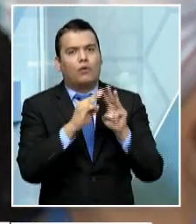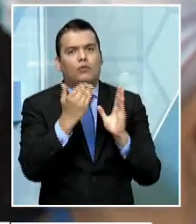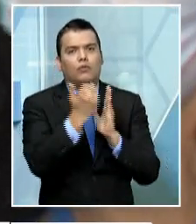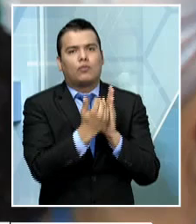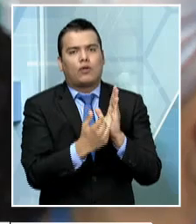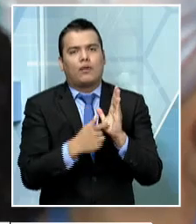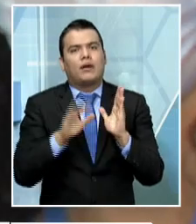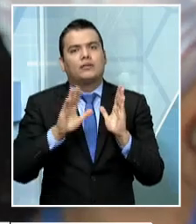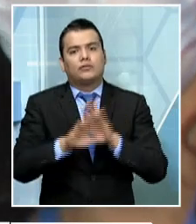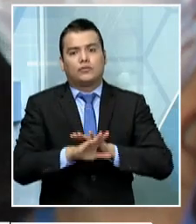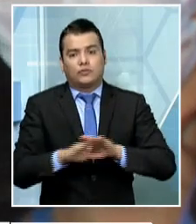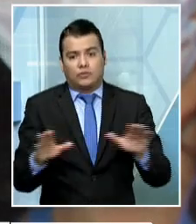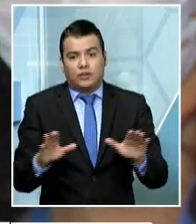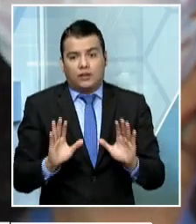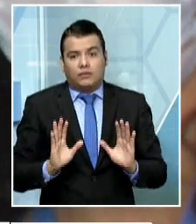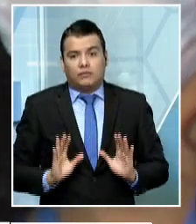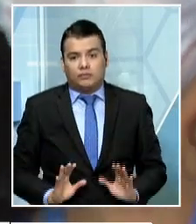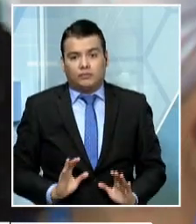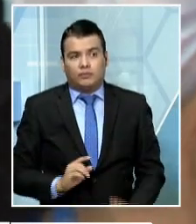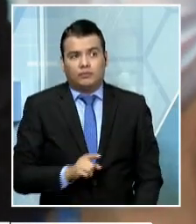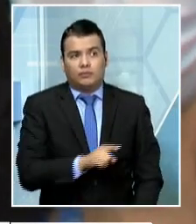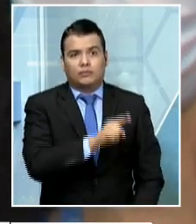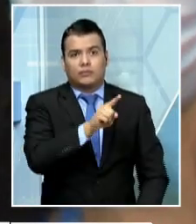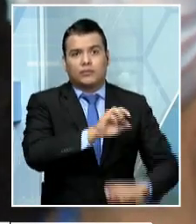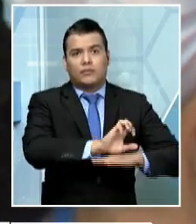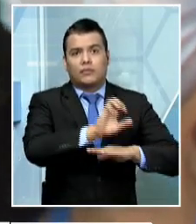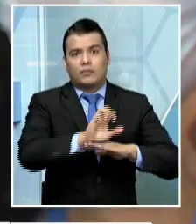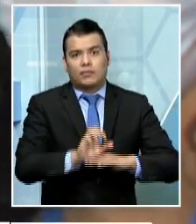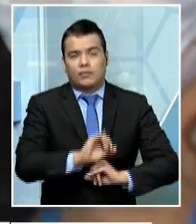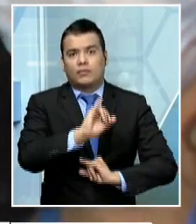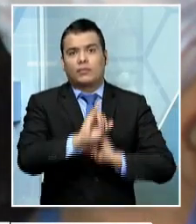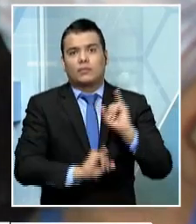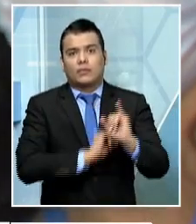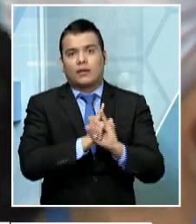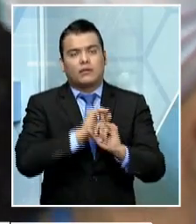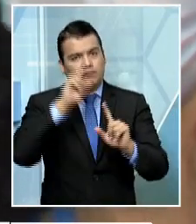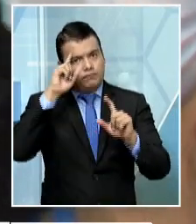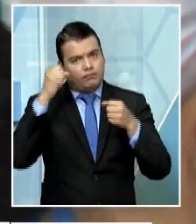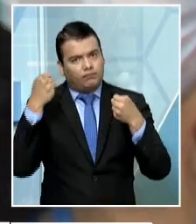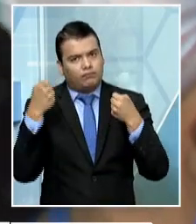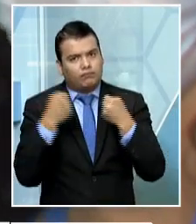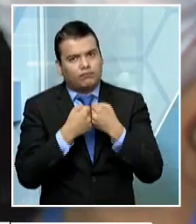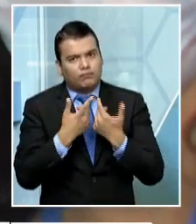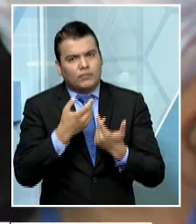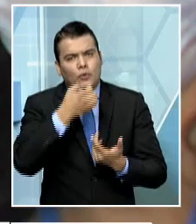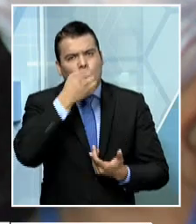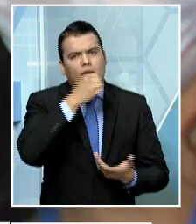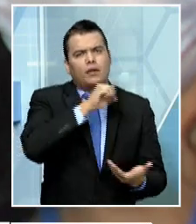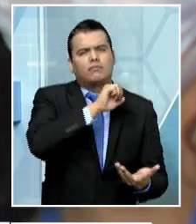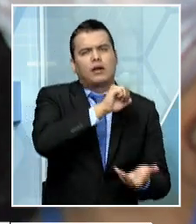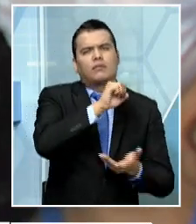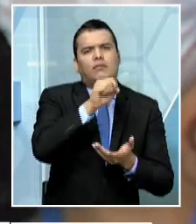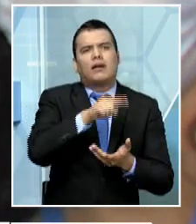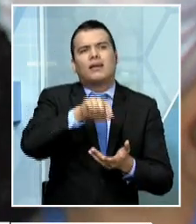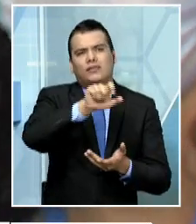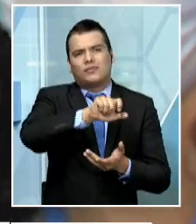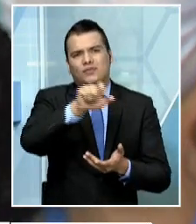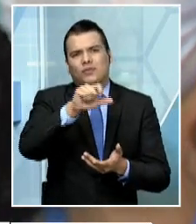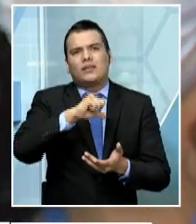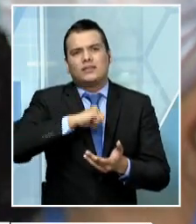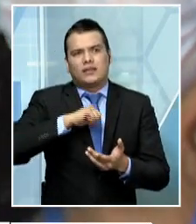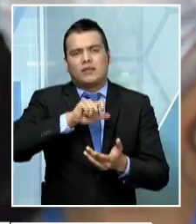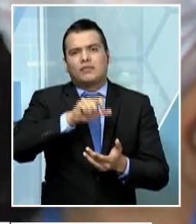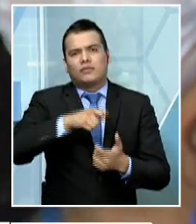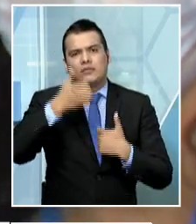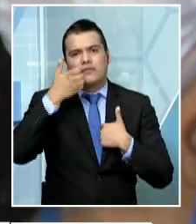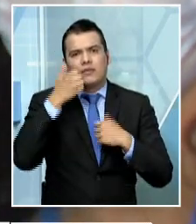hecho desde el gobierno local con organismos internacionales, con la ONU, es la entrega de alimentos para fortalecer